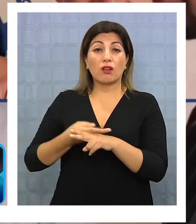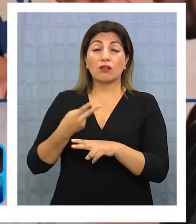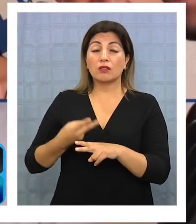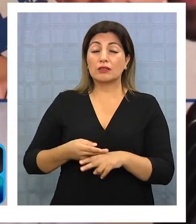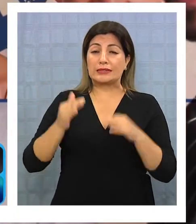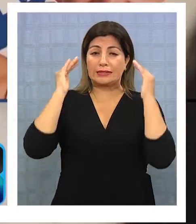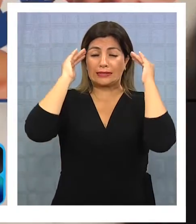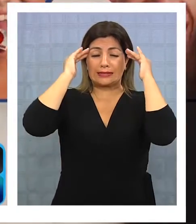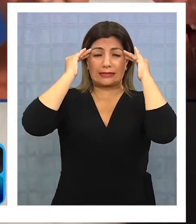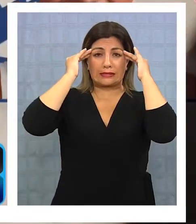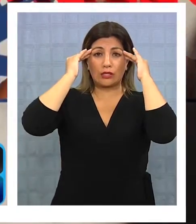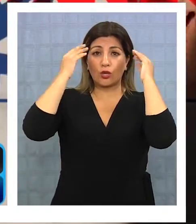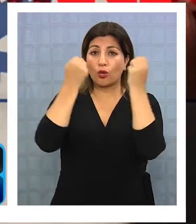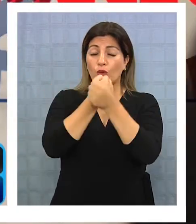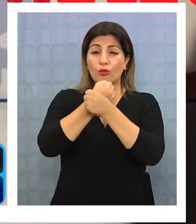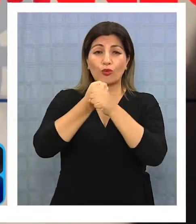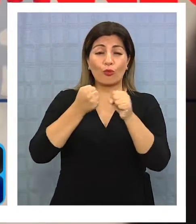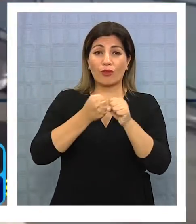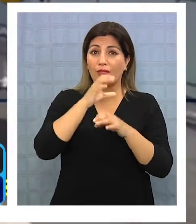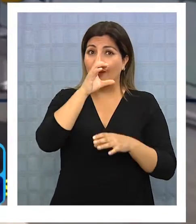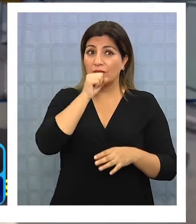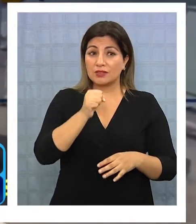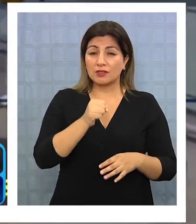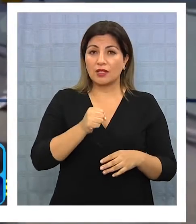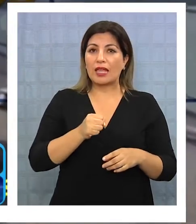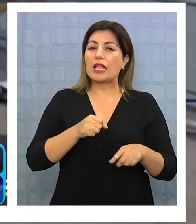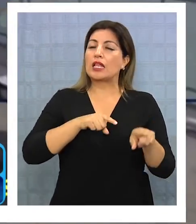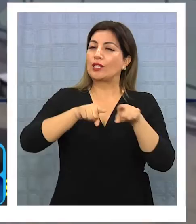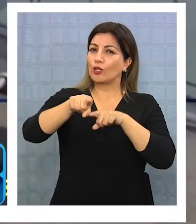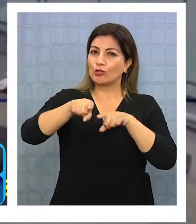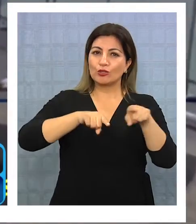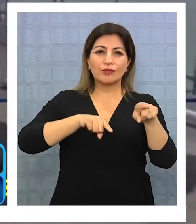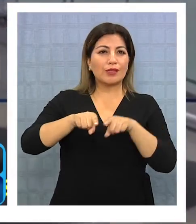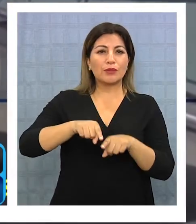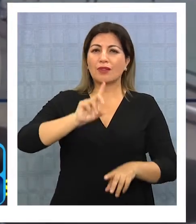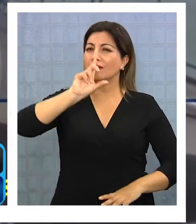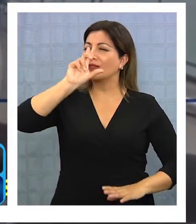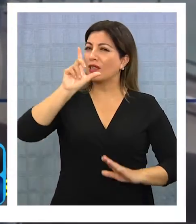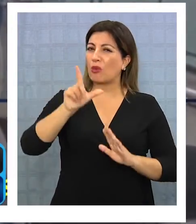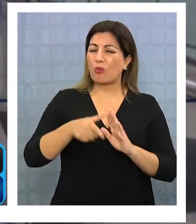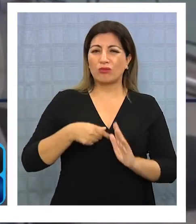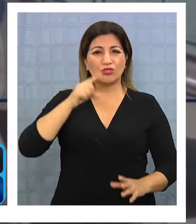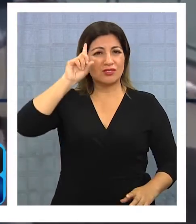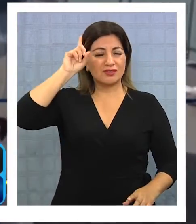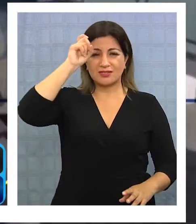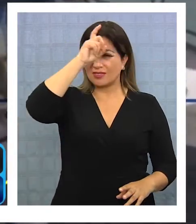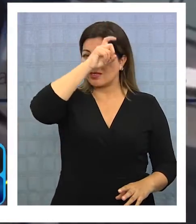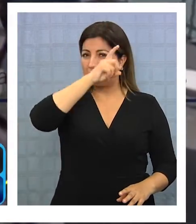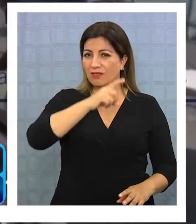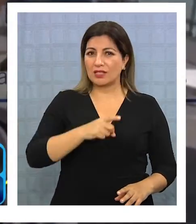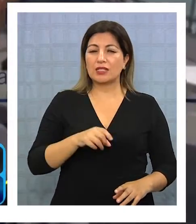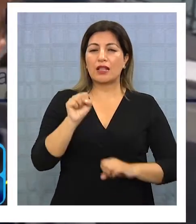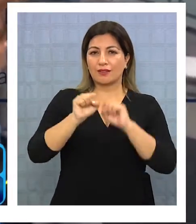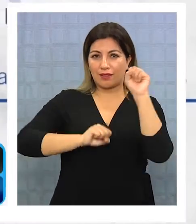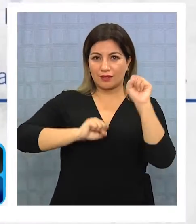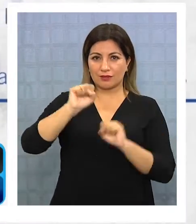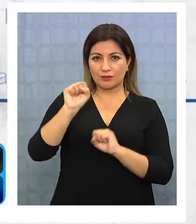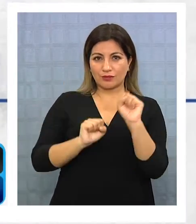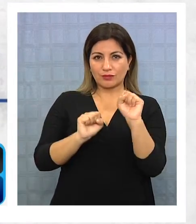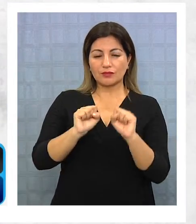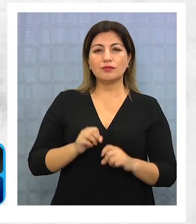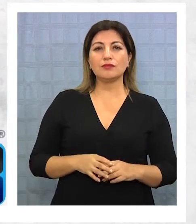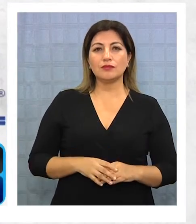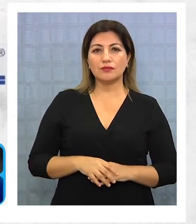que aún no pueden subsanar pues señalan los trámites han sido burocráticos y con complicaciones de parte de la empresa